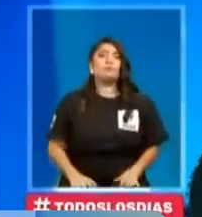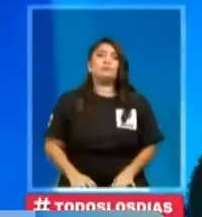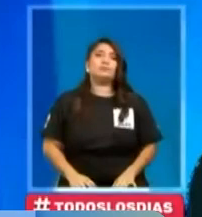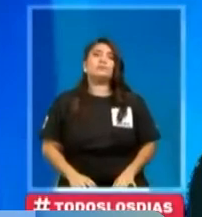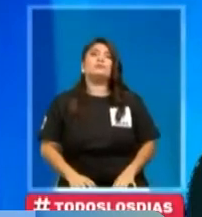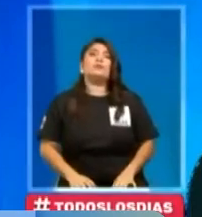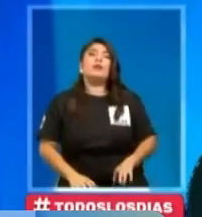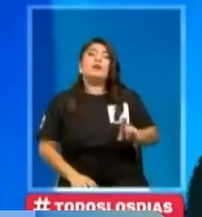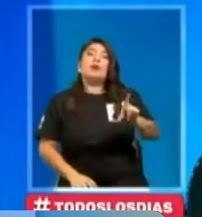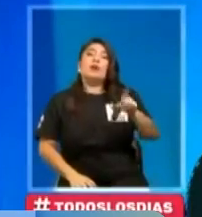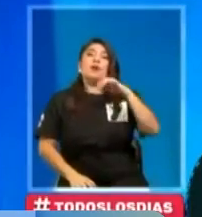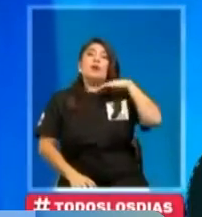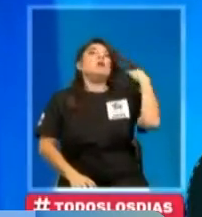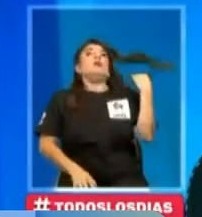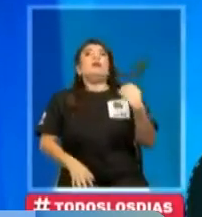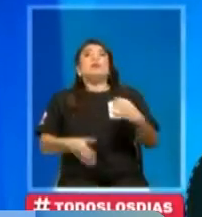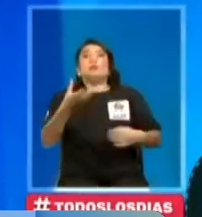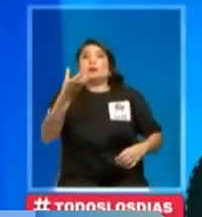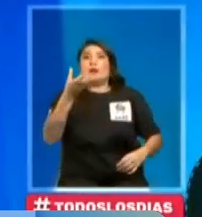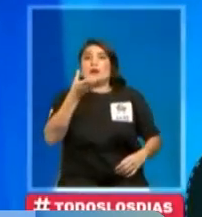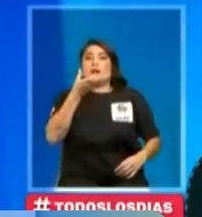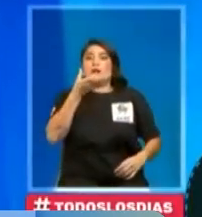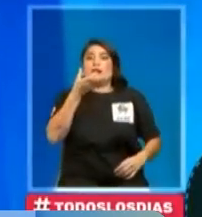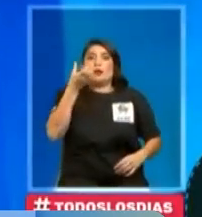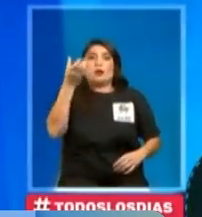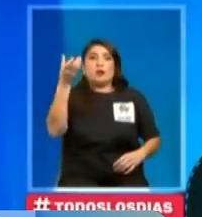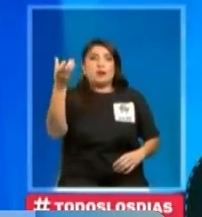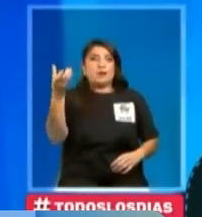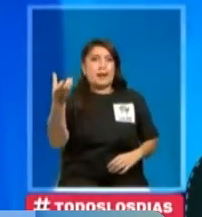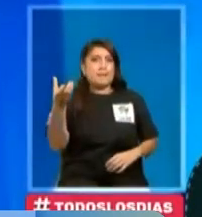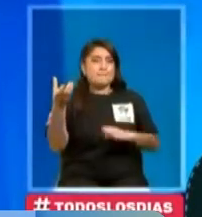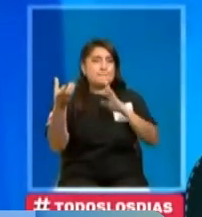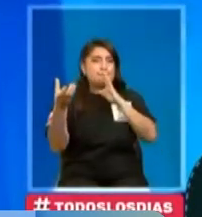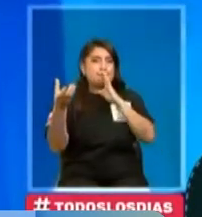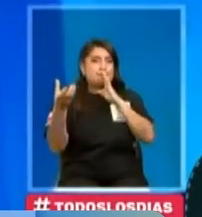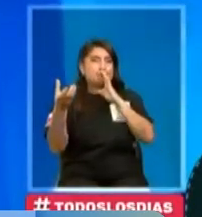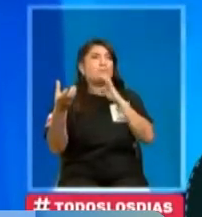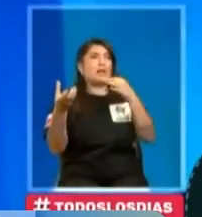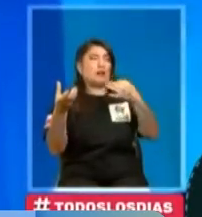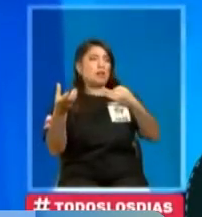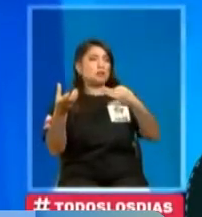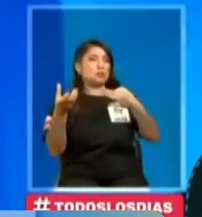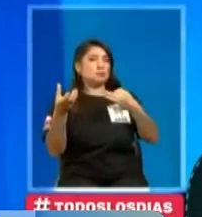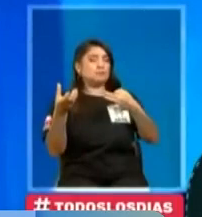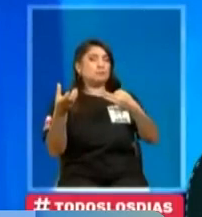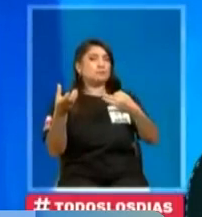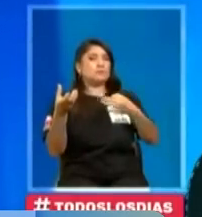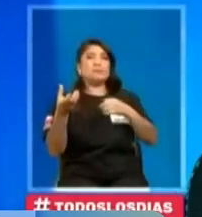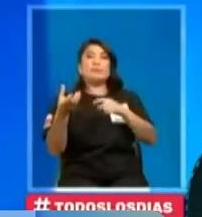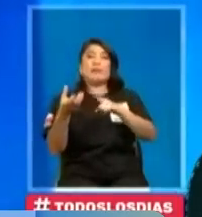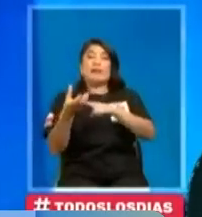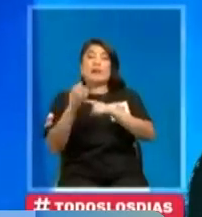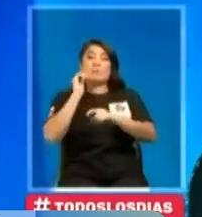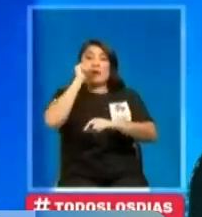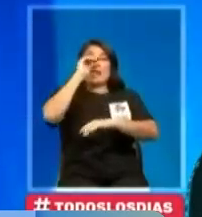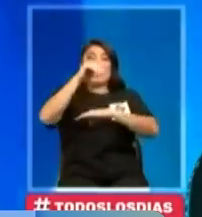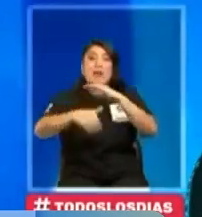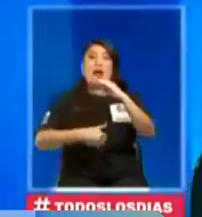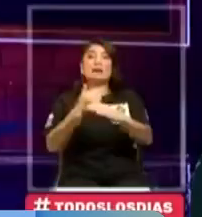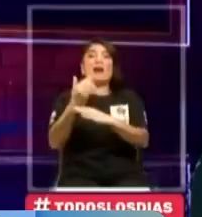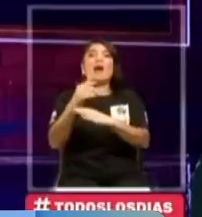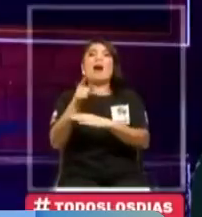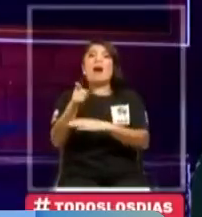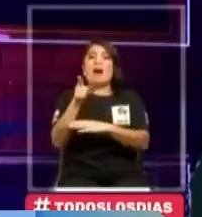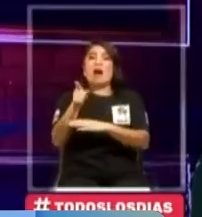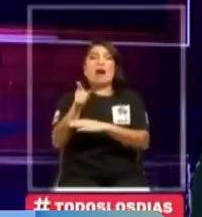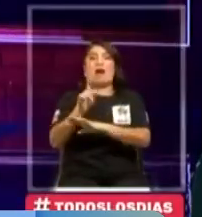engordó en pandemia se saca el completo. Oh. Y le dice, tienes razón, A ese weón al otro día lo tenéis comiendo